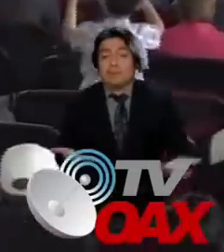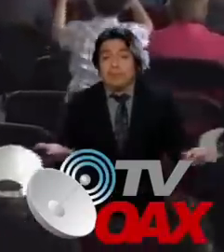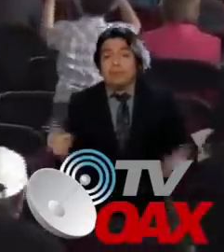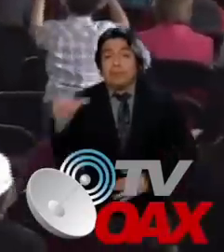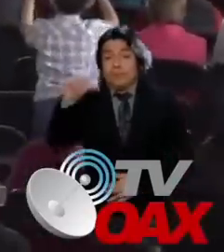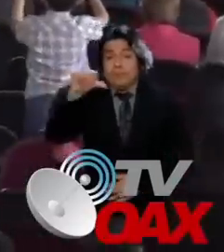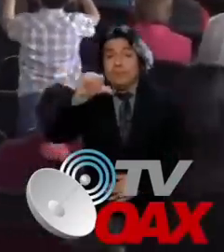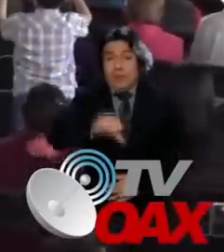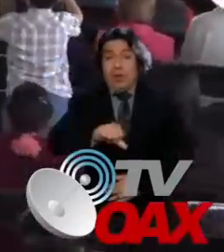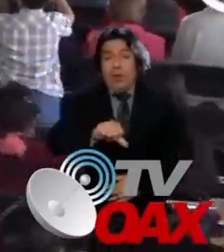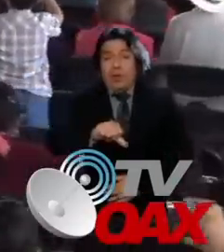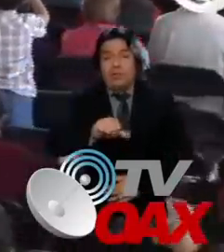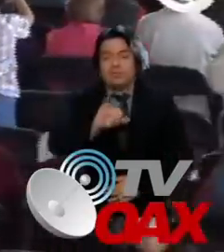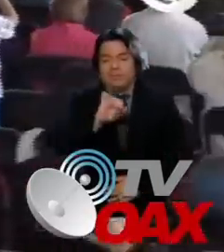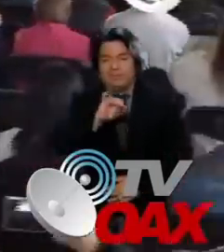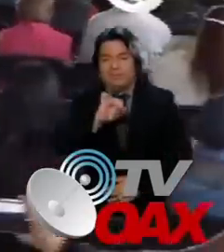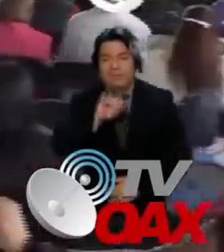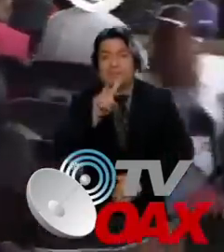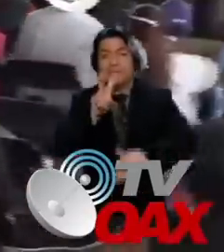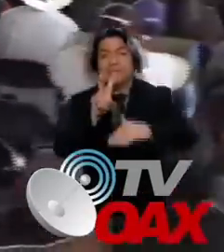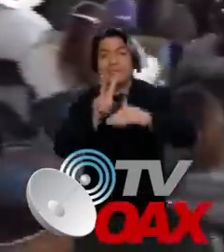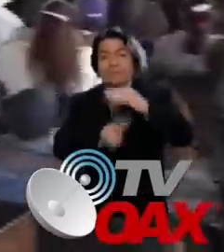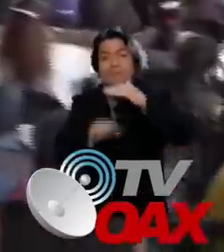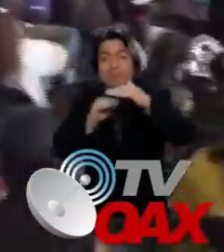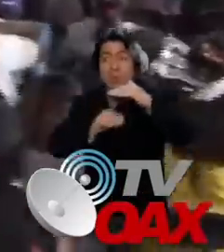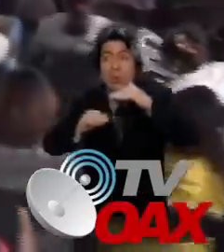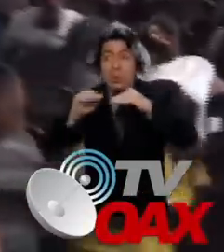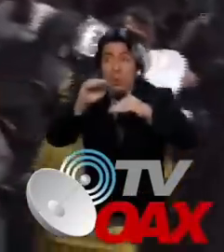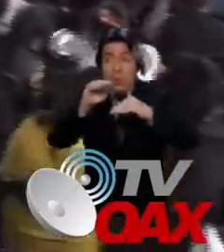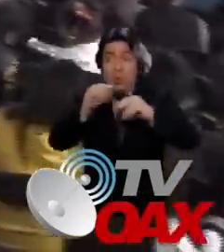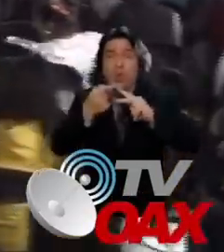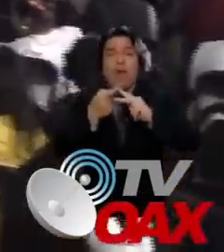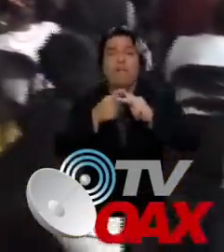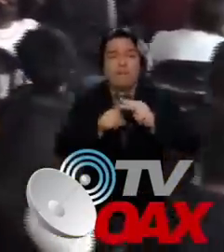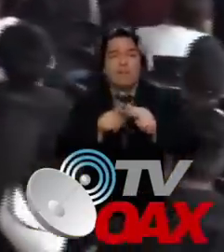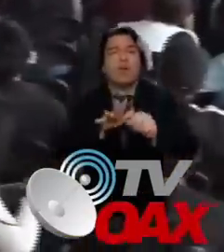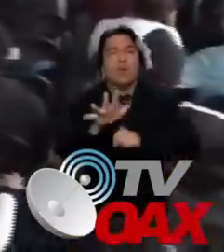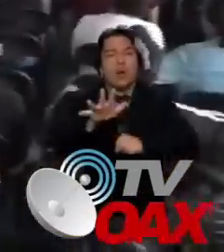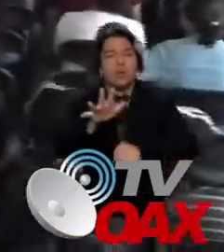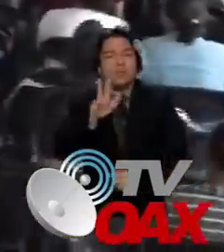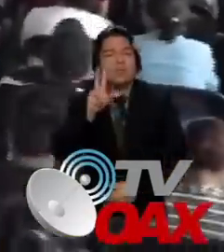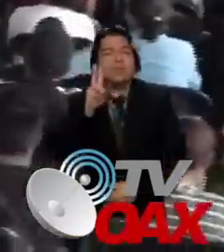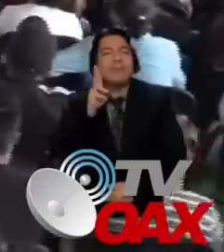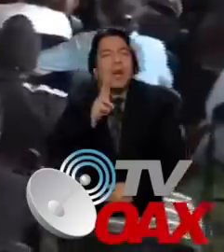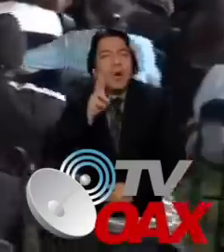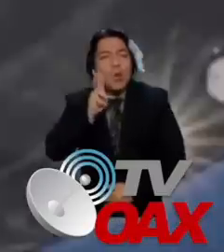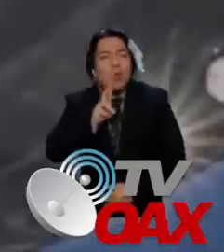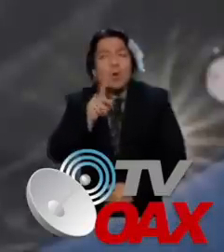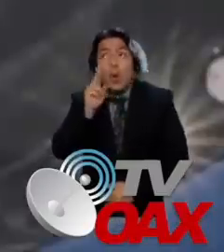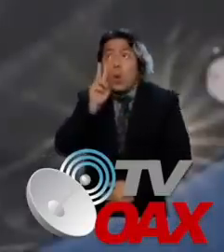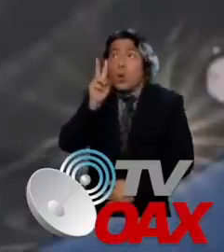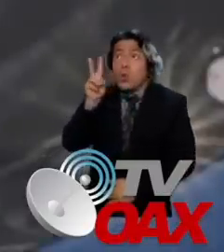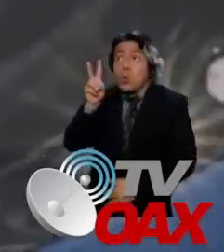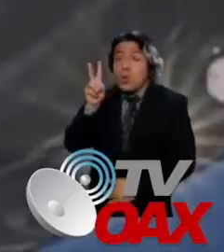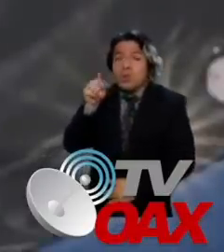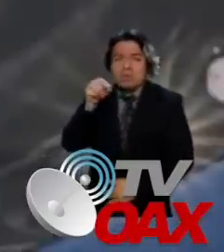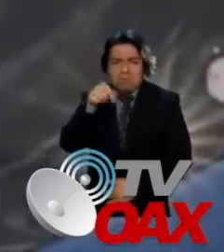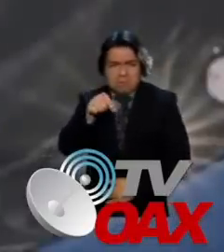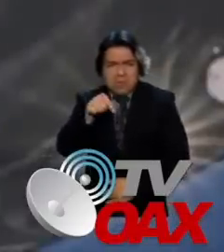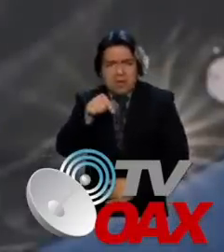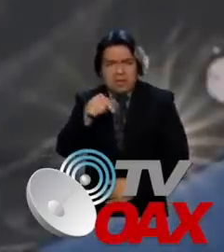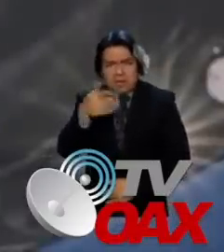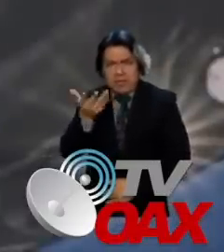se ponen en marcha las pruebas operativas. Ustedes van a ver que en este mes